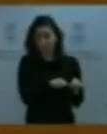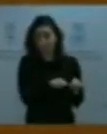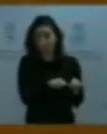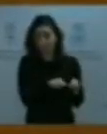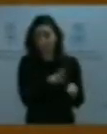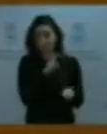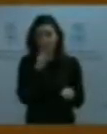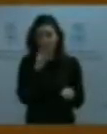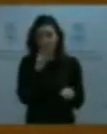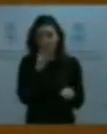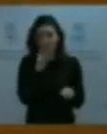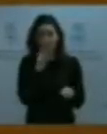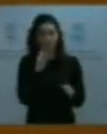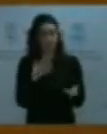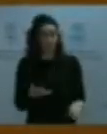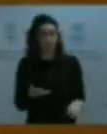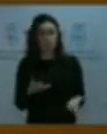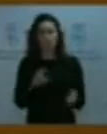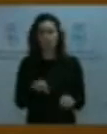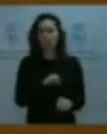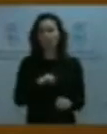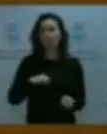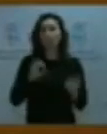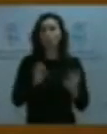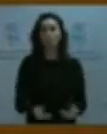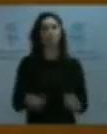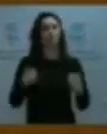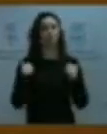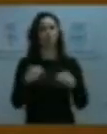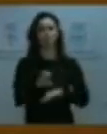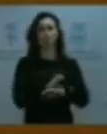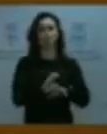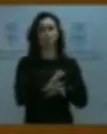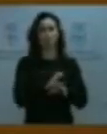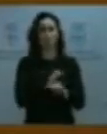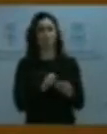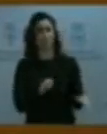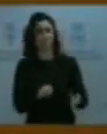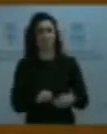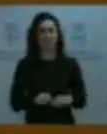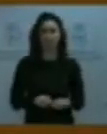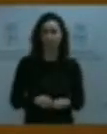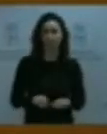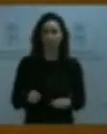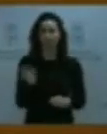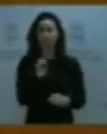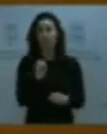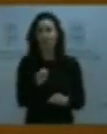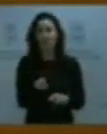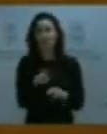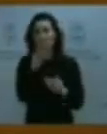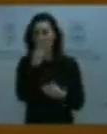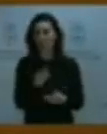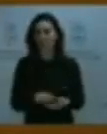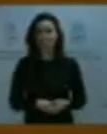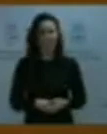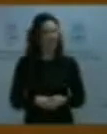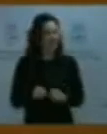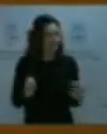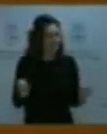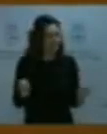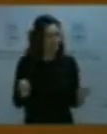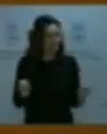directamente de su competencia, de su consejería. Cero lobos. Repito, que se han muerto más lobos en